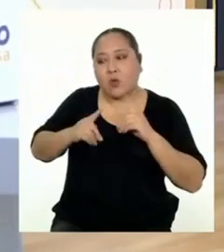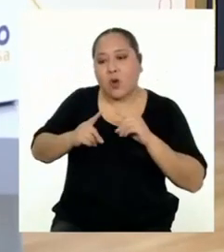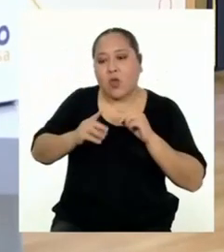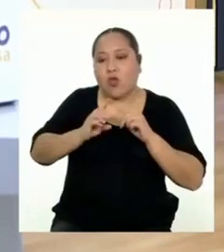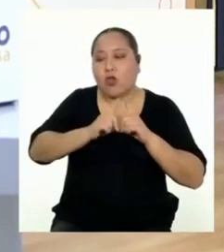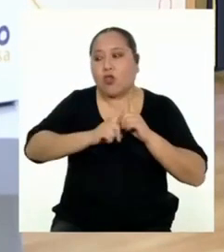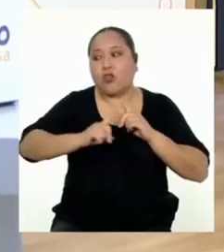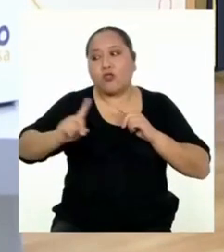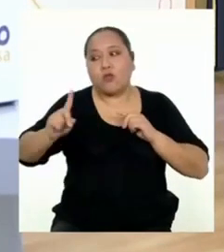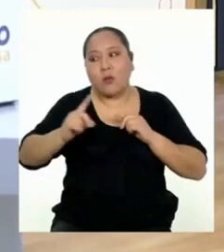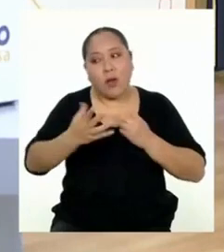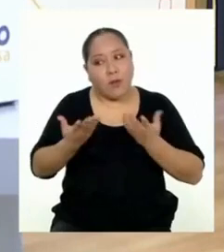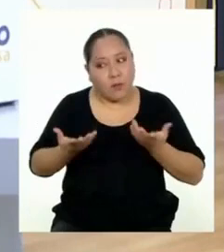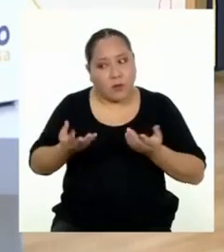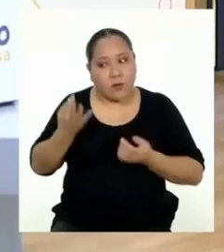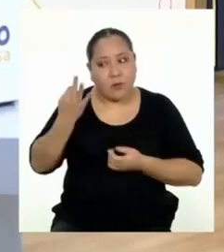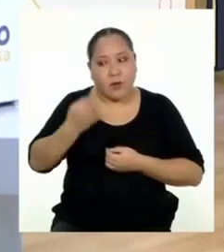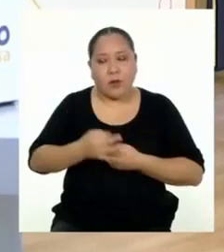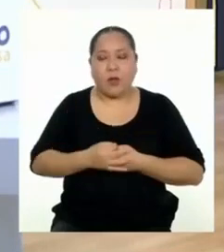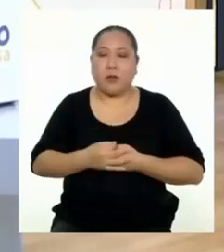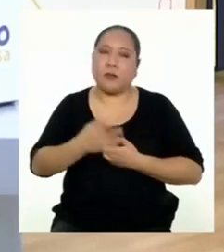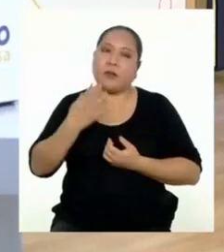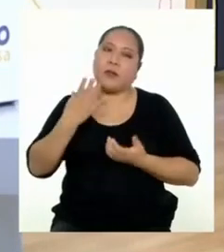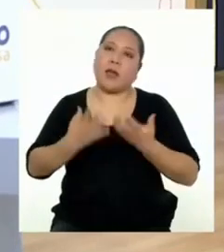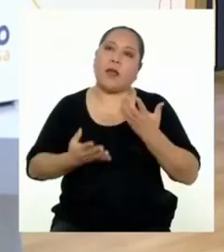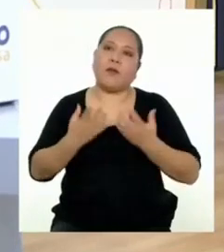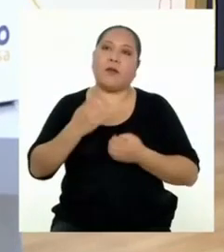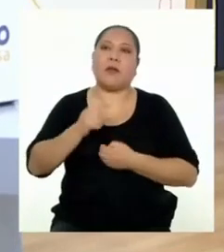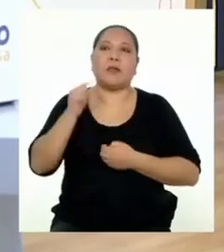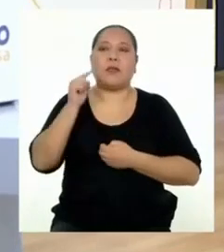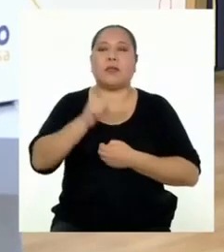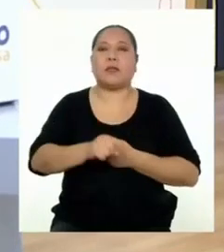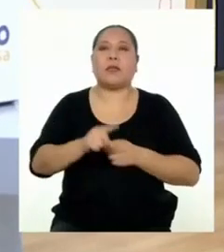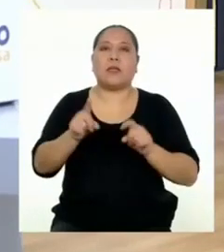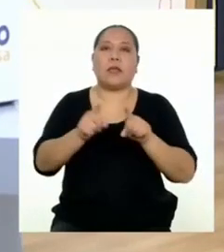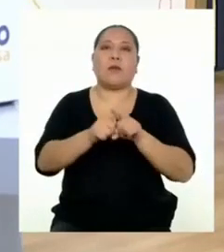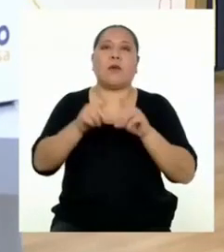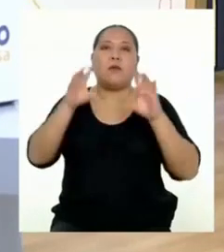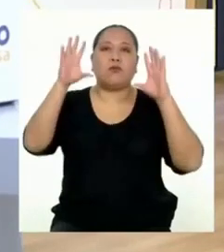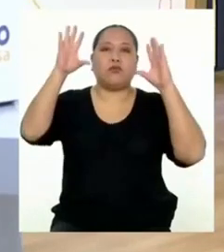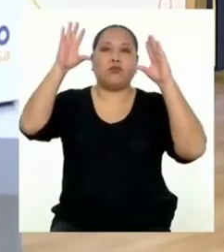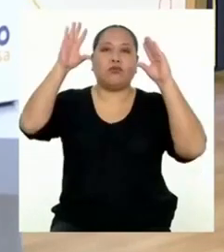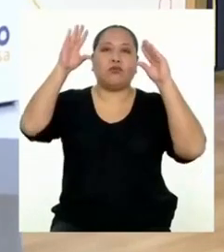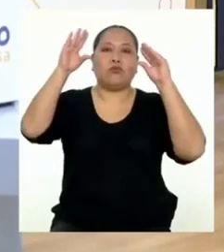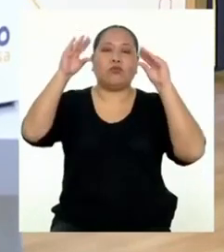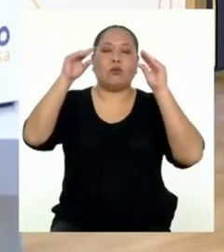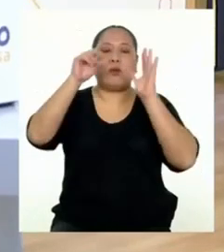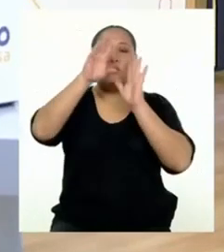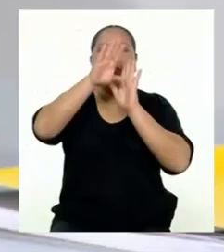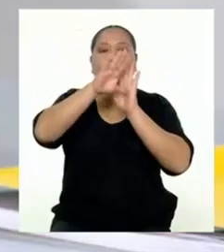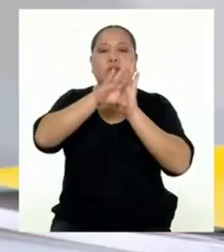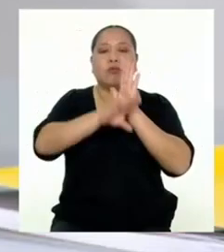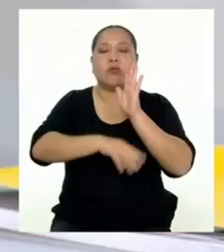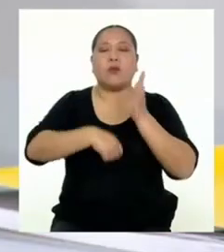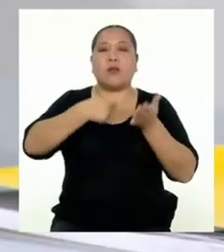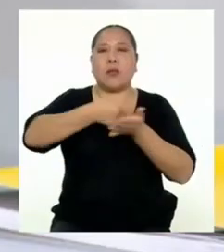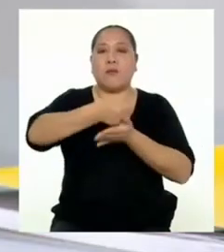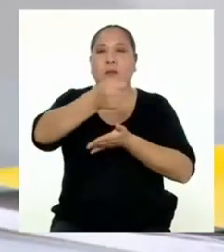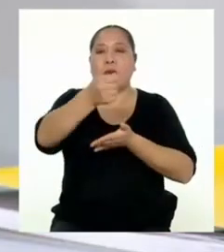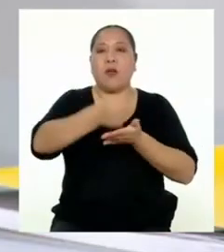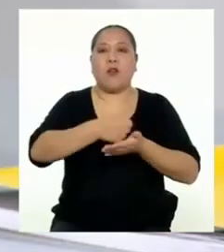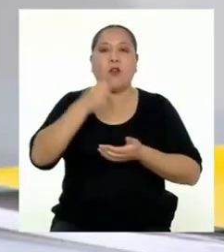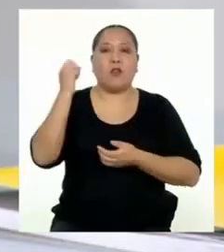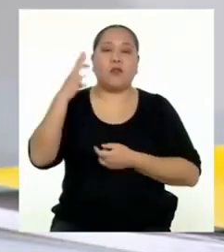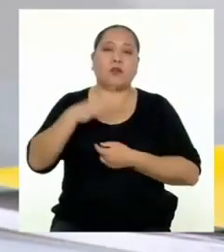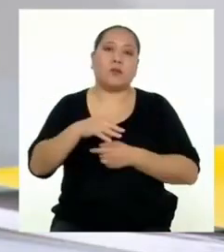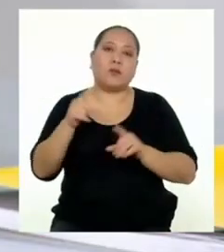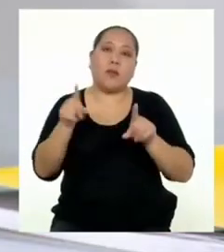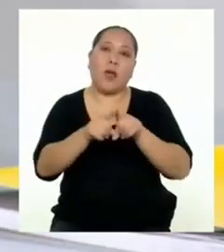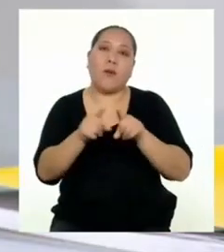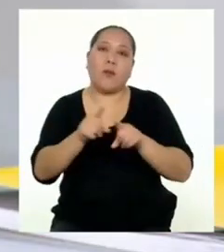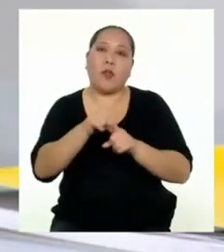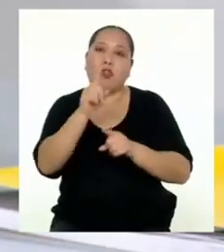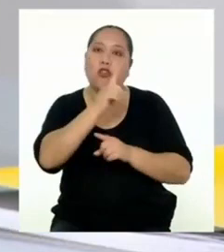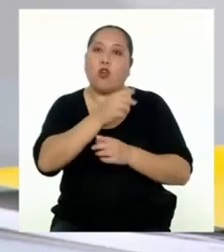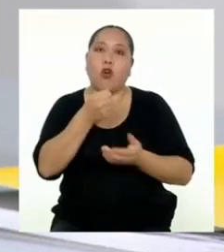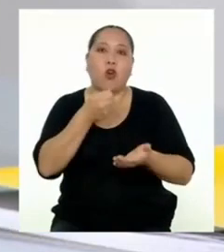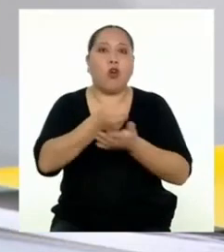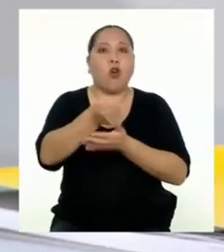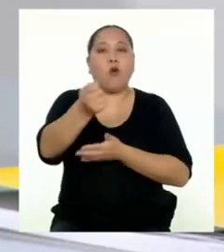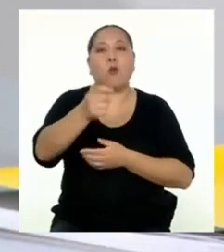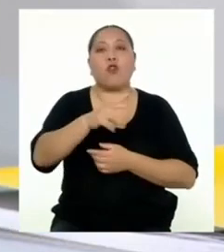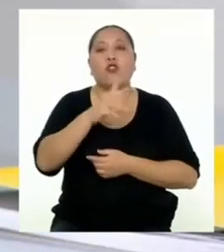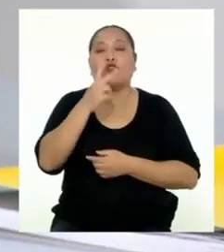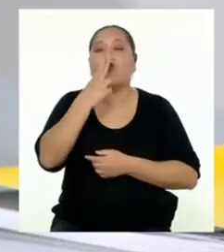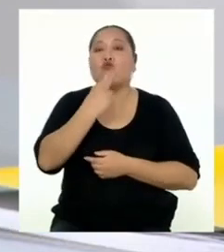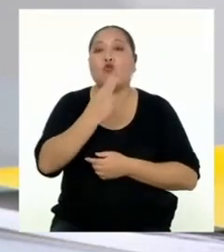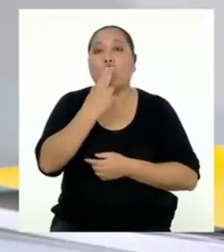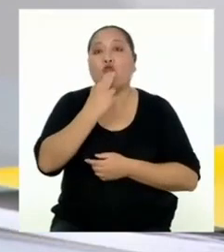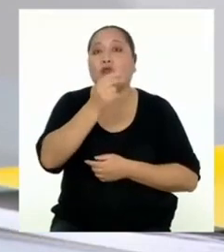dejamos una habitación, ¿no crees? Quizás así también se reduce un poco el recibo de luz. También podrías evitar comprar esos